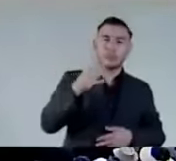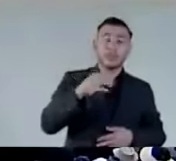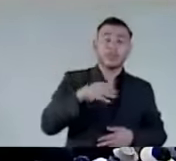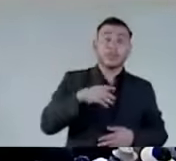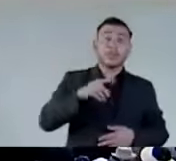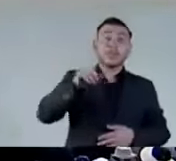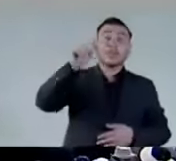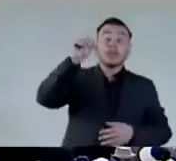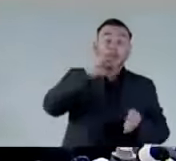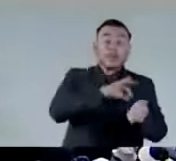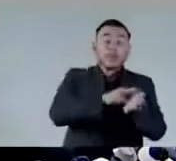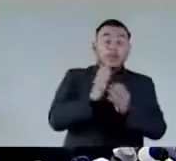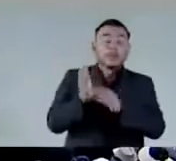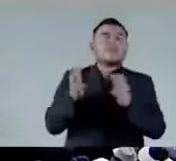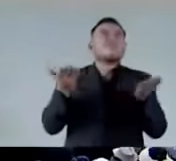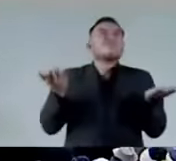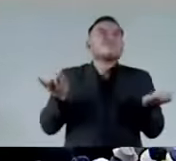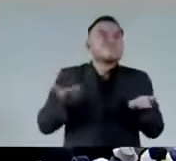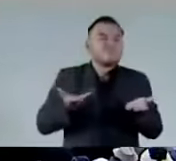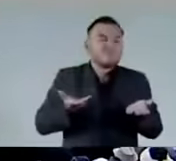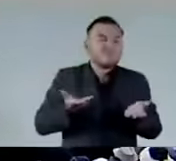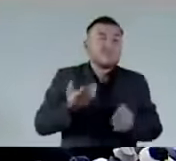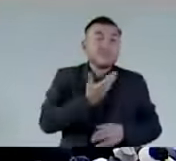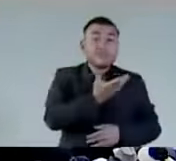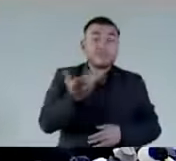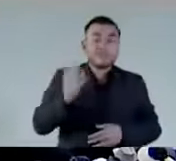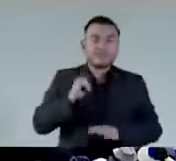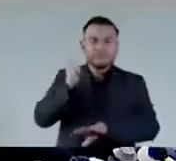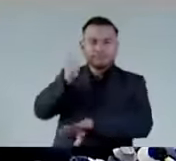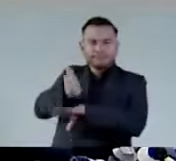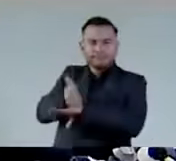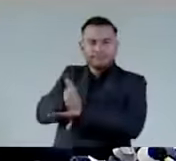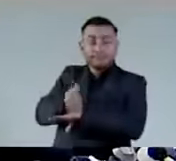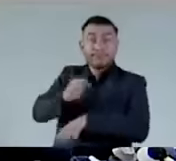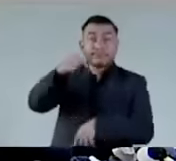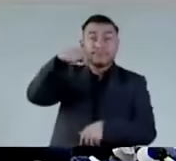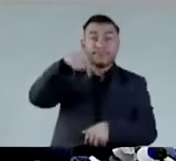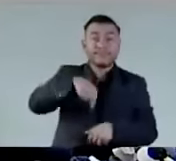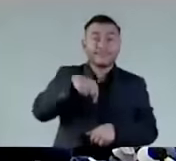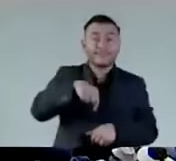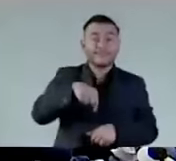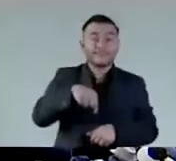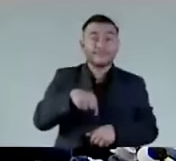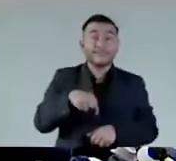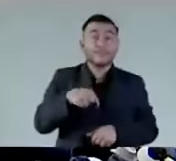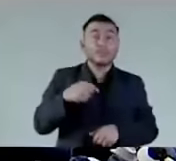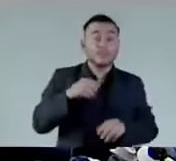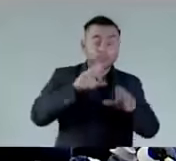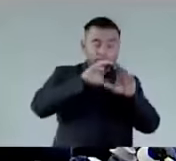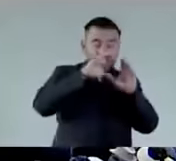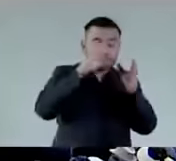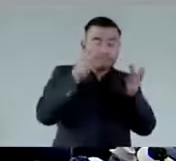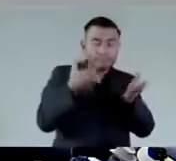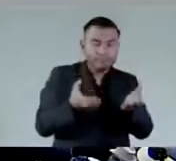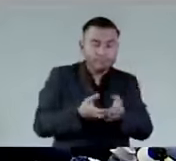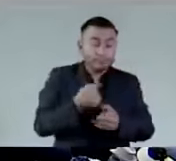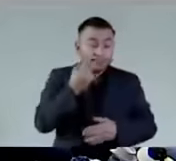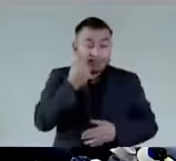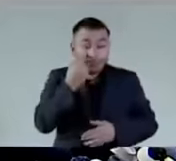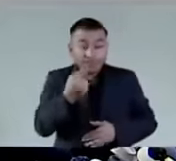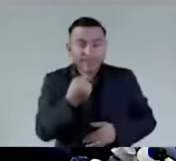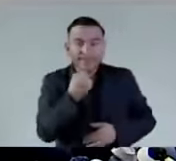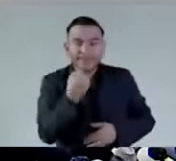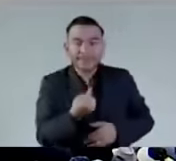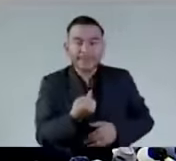edifica la casa en vano trabajan los que la edifican y hoy el mundo entero está observando al salvador